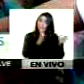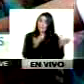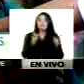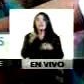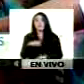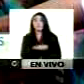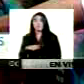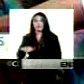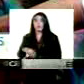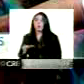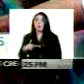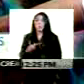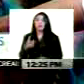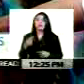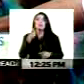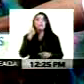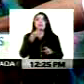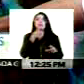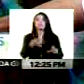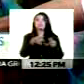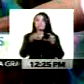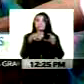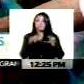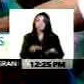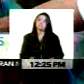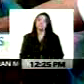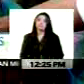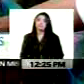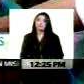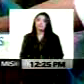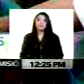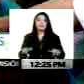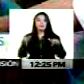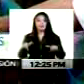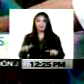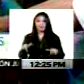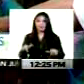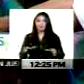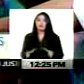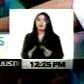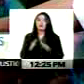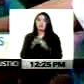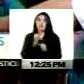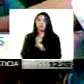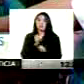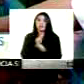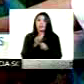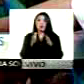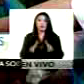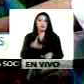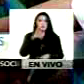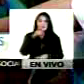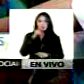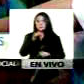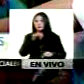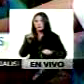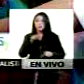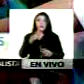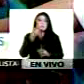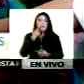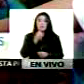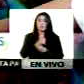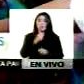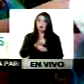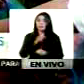también en las empresas privadas puedan tener el carnet de la patria oportunamente. Entonces, desde aquí, desde el Estado Mayor de la clase obrera, haciendo el seguimiento